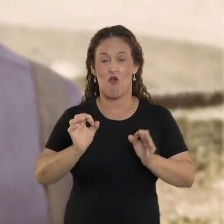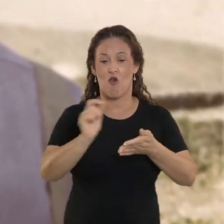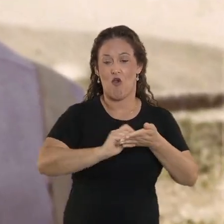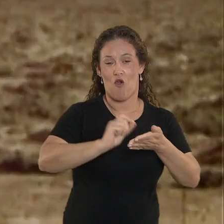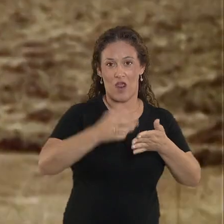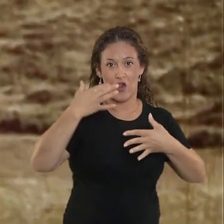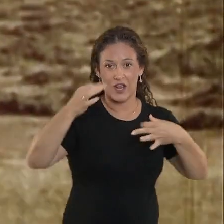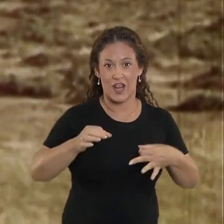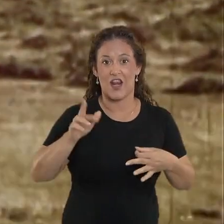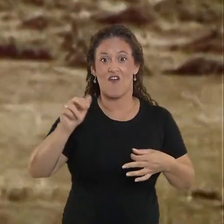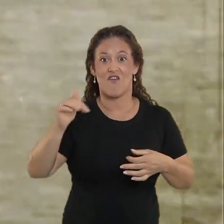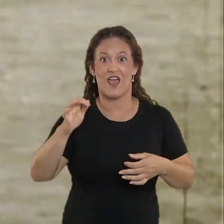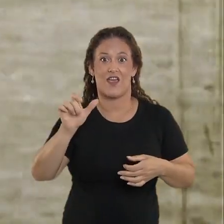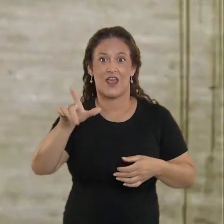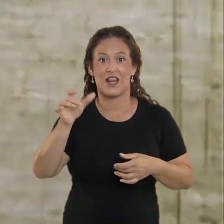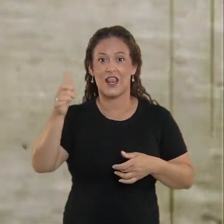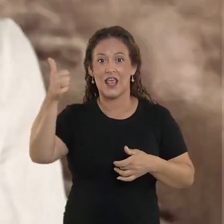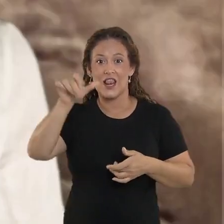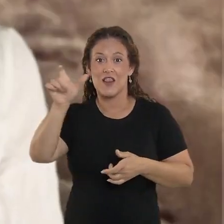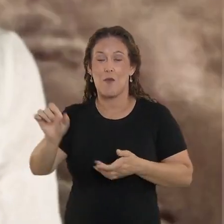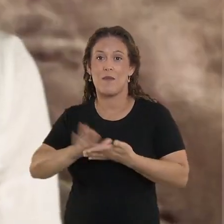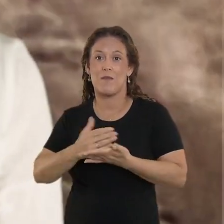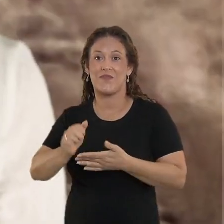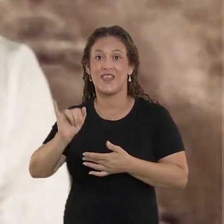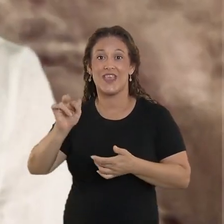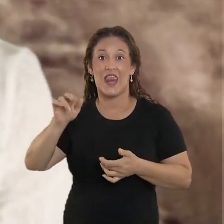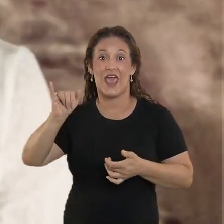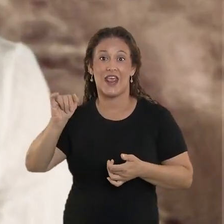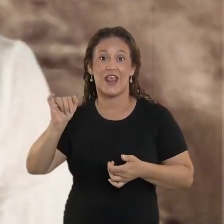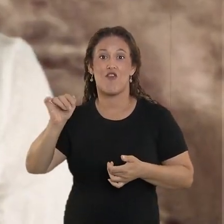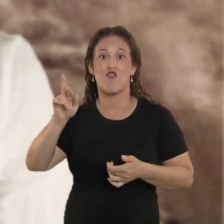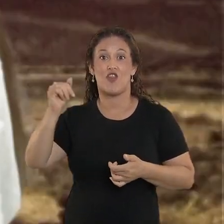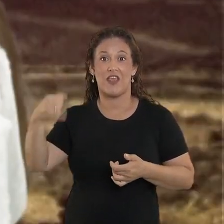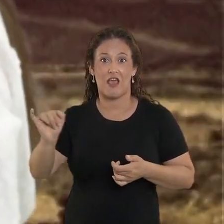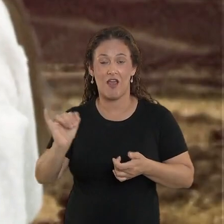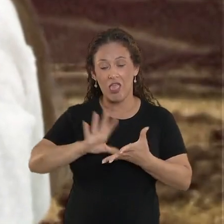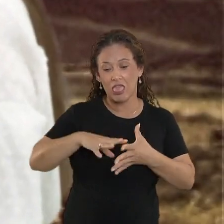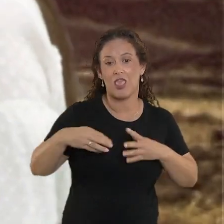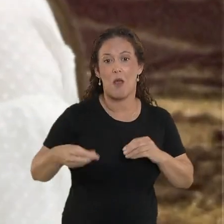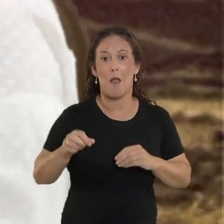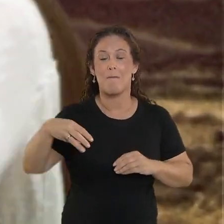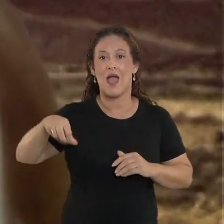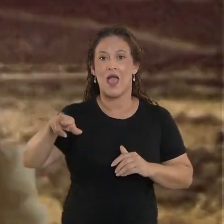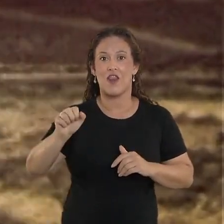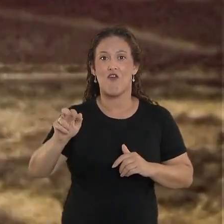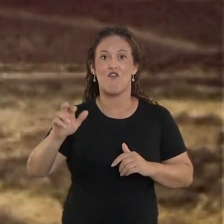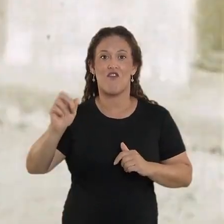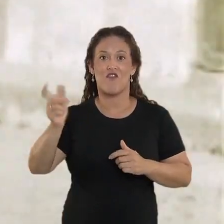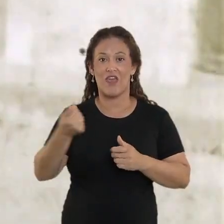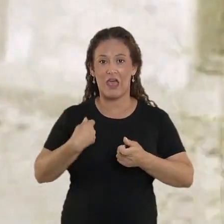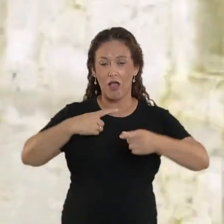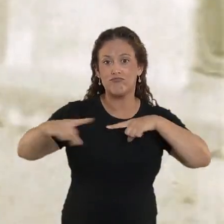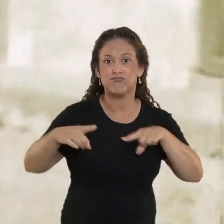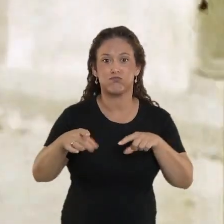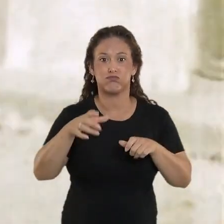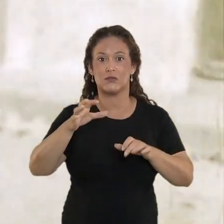obra original de Rafael Arozarena. Adaptada por el verseador Geray Rodríguez y dirigida por Mario Vega, la